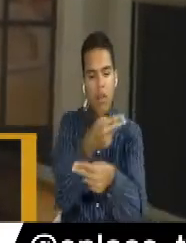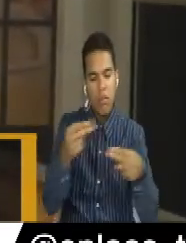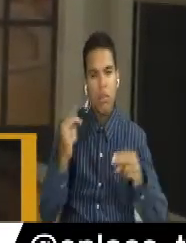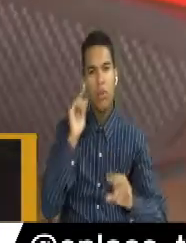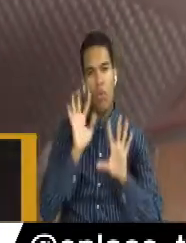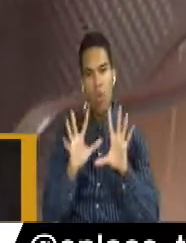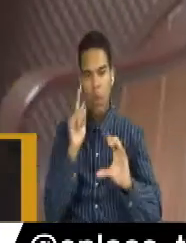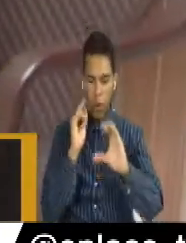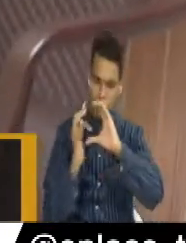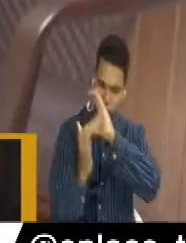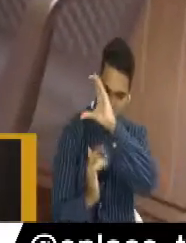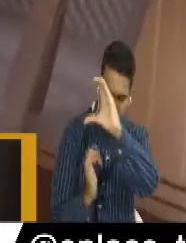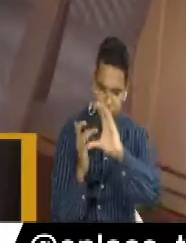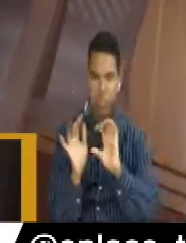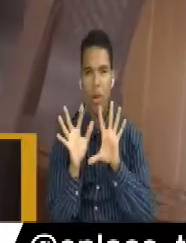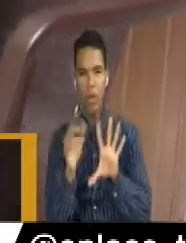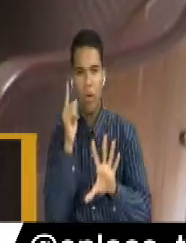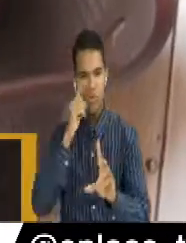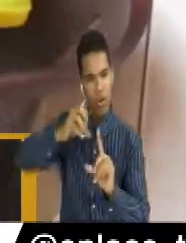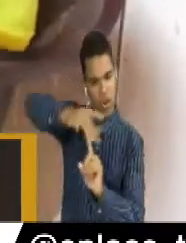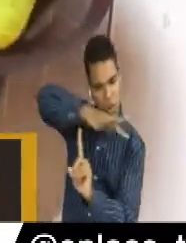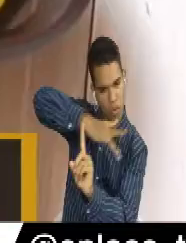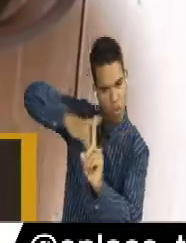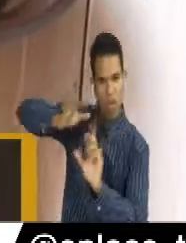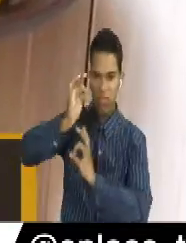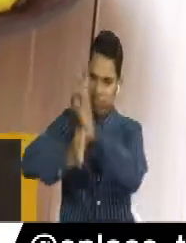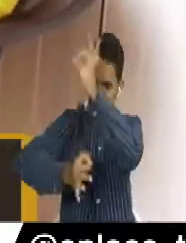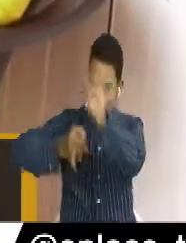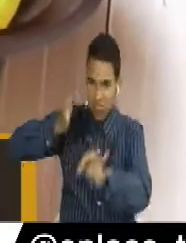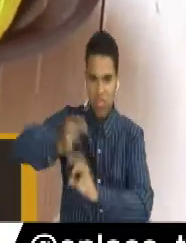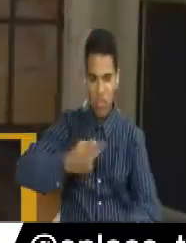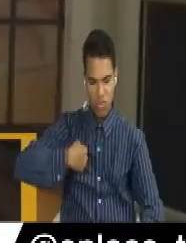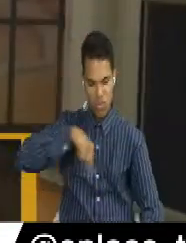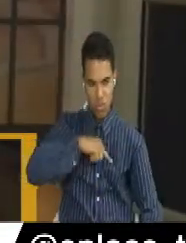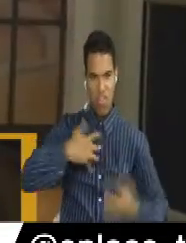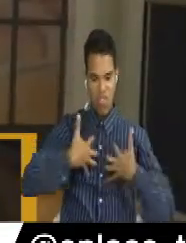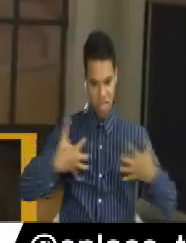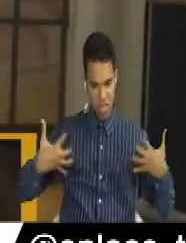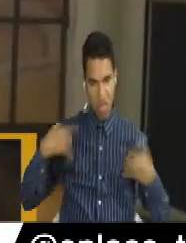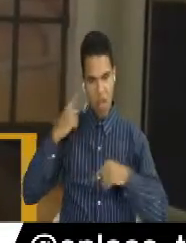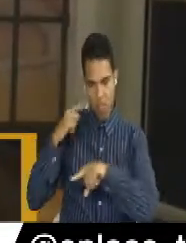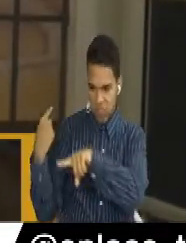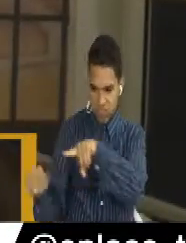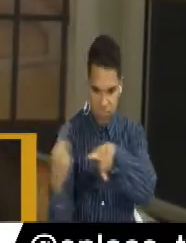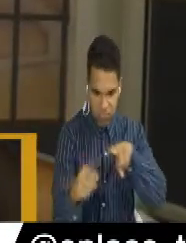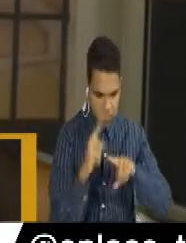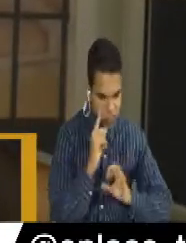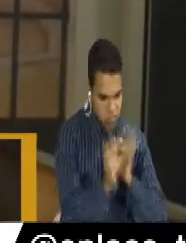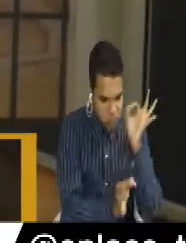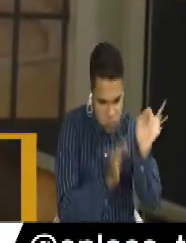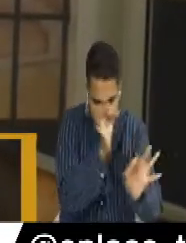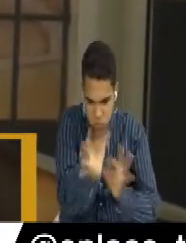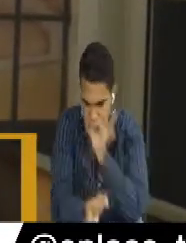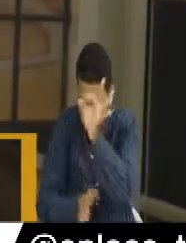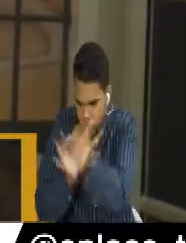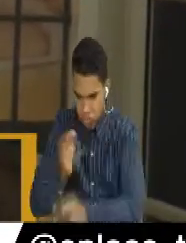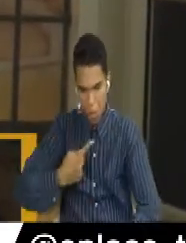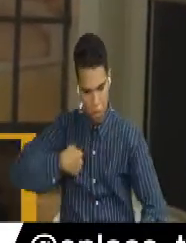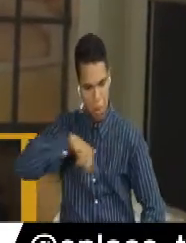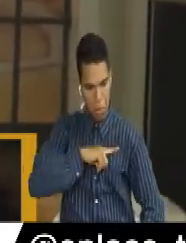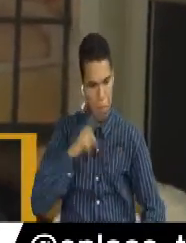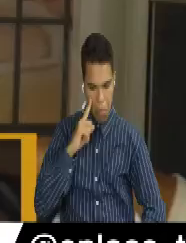la protección de nuestro ambiente, la protección de nuestra fauna, y estamos en esto puesto